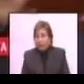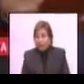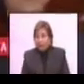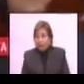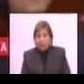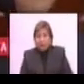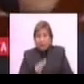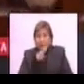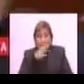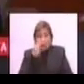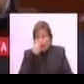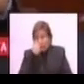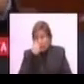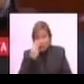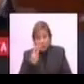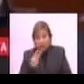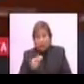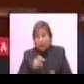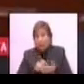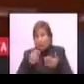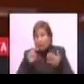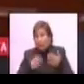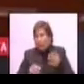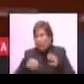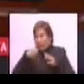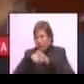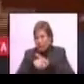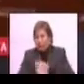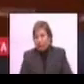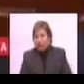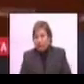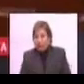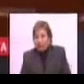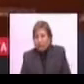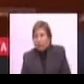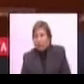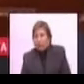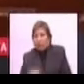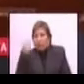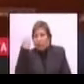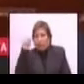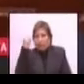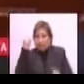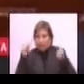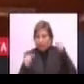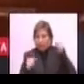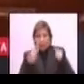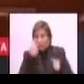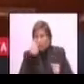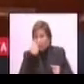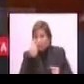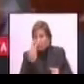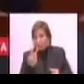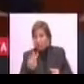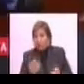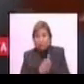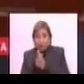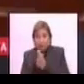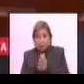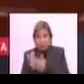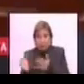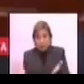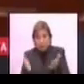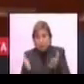Yo no he visto a los parlamentarios saboteando la huelga. Yo no he visto a los parlamentarios